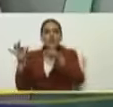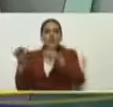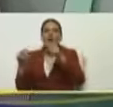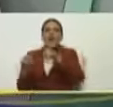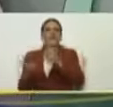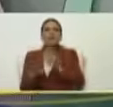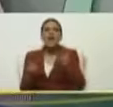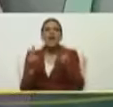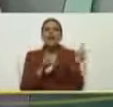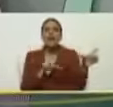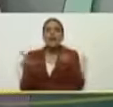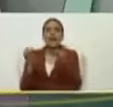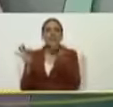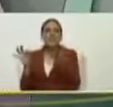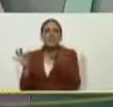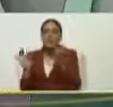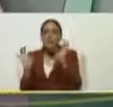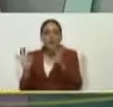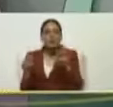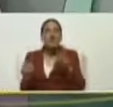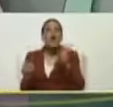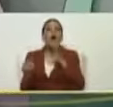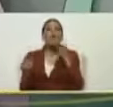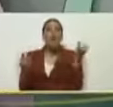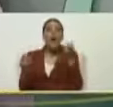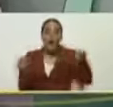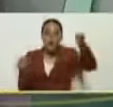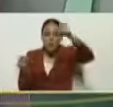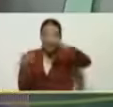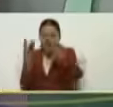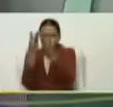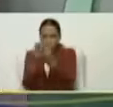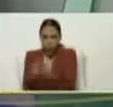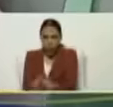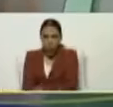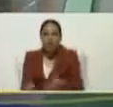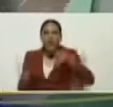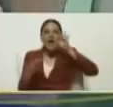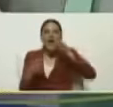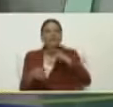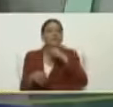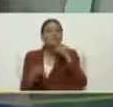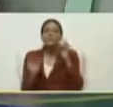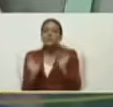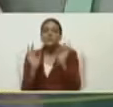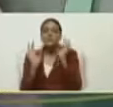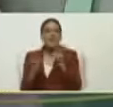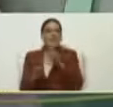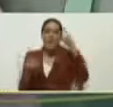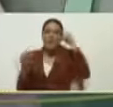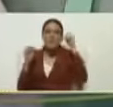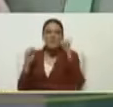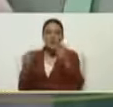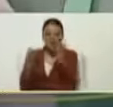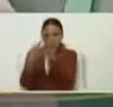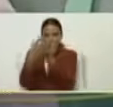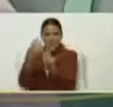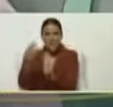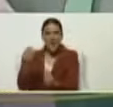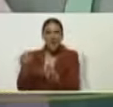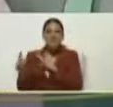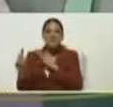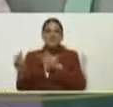café. Usted le echa agua caliente y ya sale café. Está entrenada la manga. Ahora, como